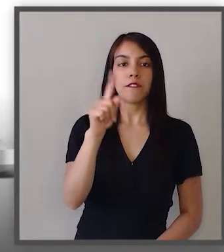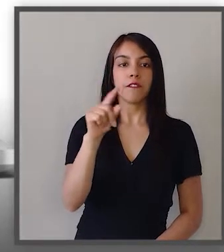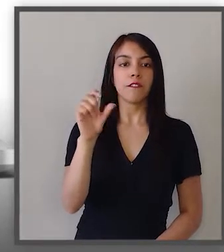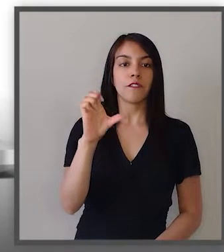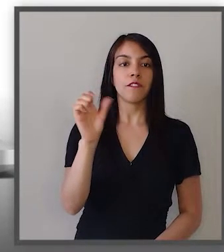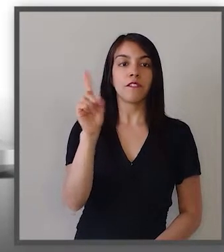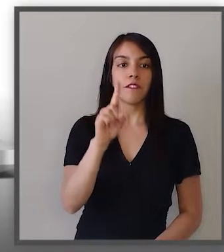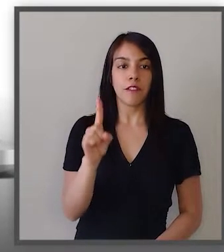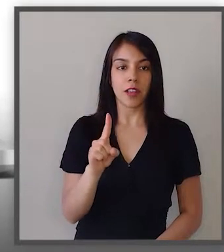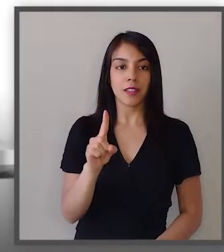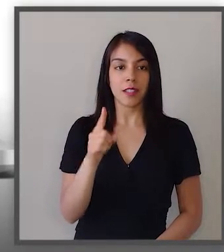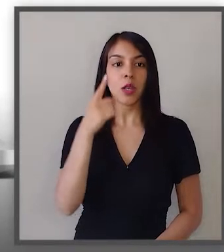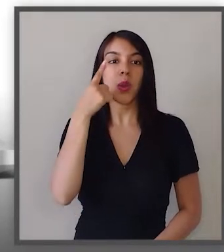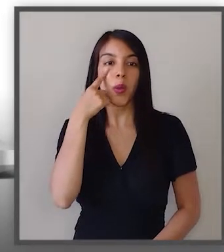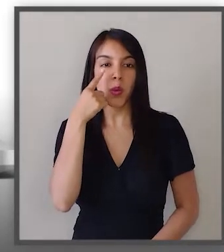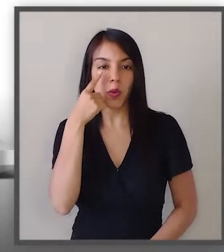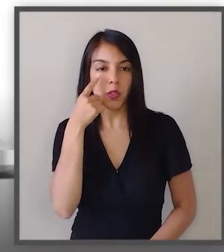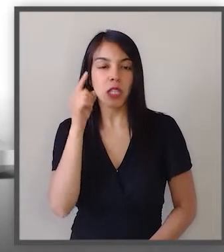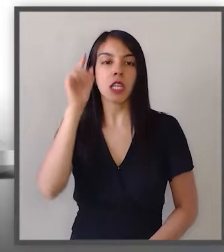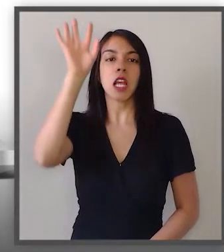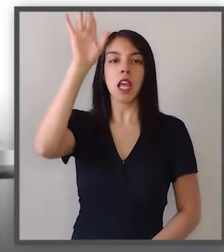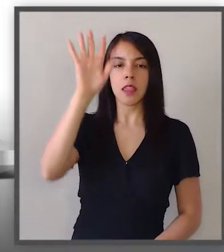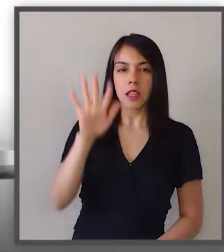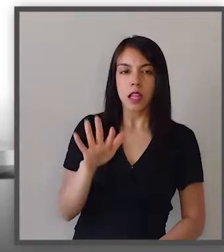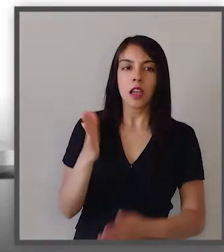y condiciones de la convocatoria.